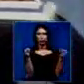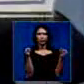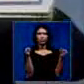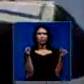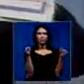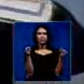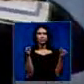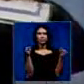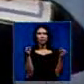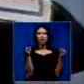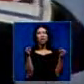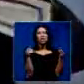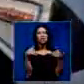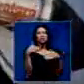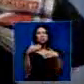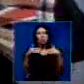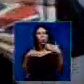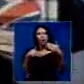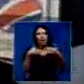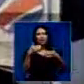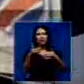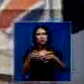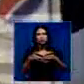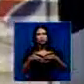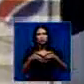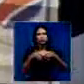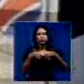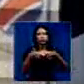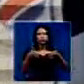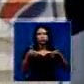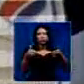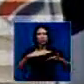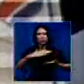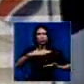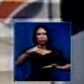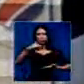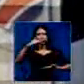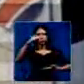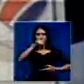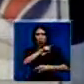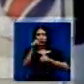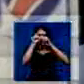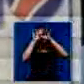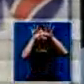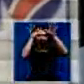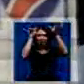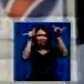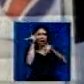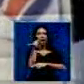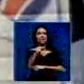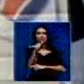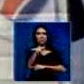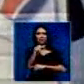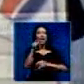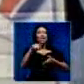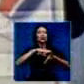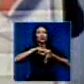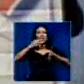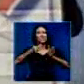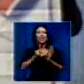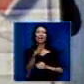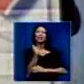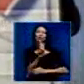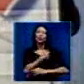después se ha ido haciendo 11 veces más grande. Imagínese usted, es como de este tamaño. Eso significa que